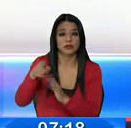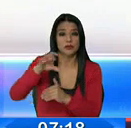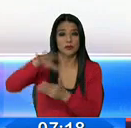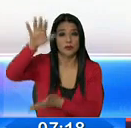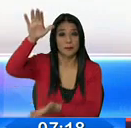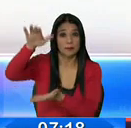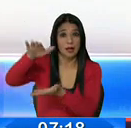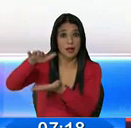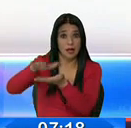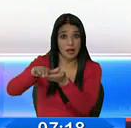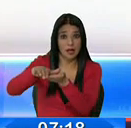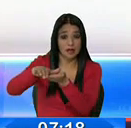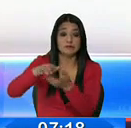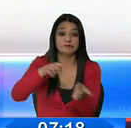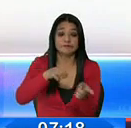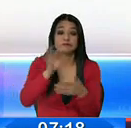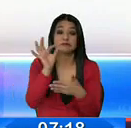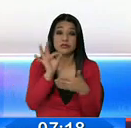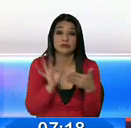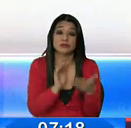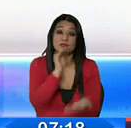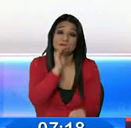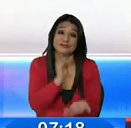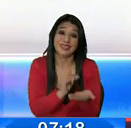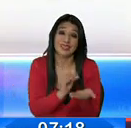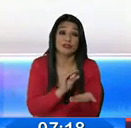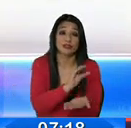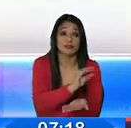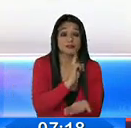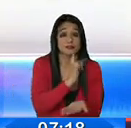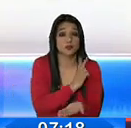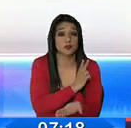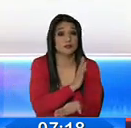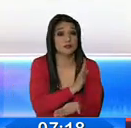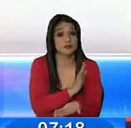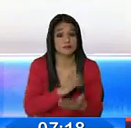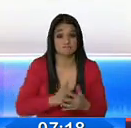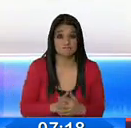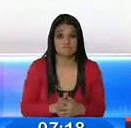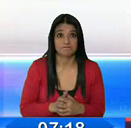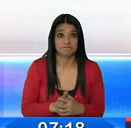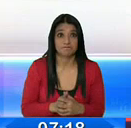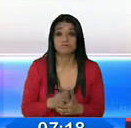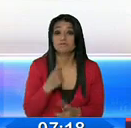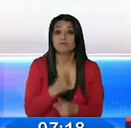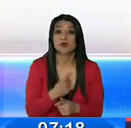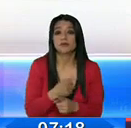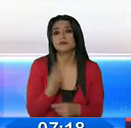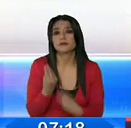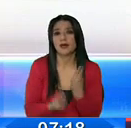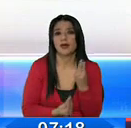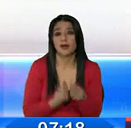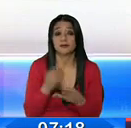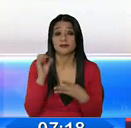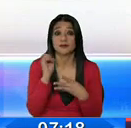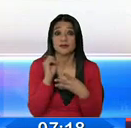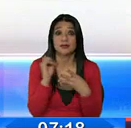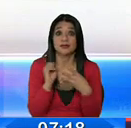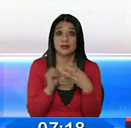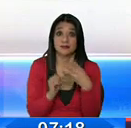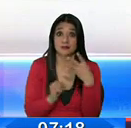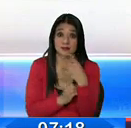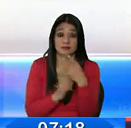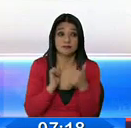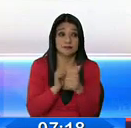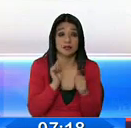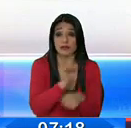país, tendremos un poco menos de recursos para las universidades, Roberto. Y lo que hemos hecho nosotros como CENESID es prudentemente hablar con cada